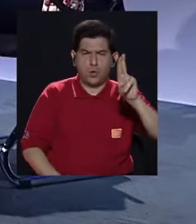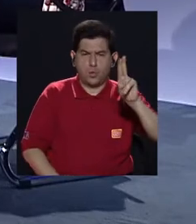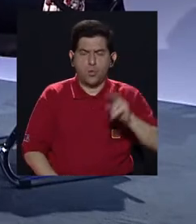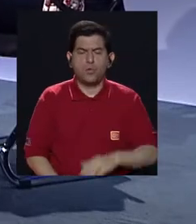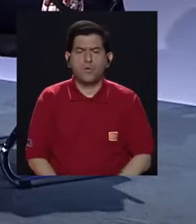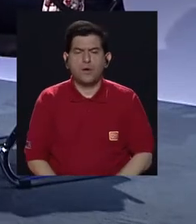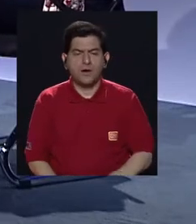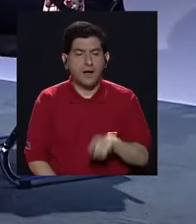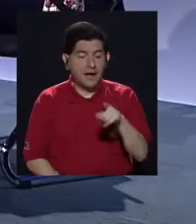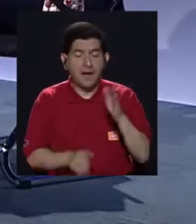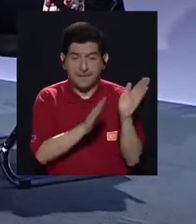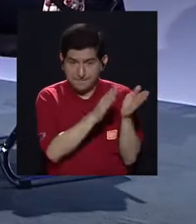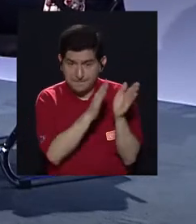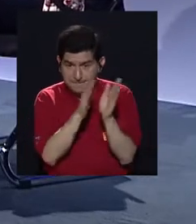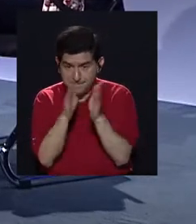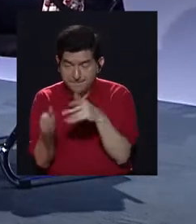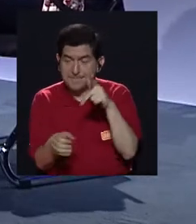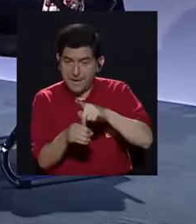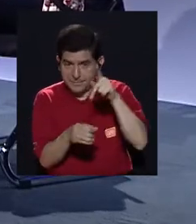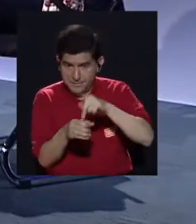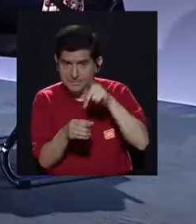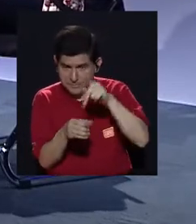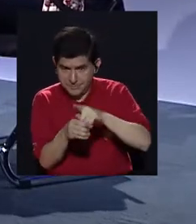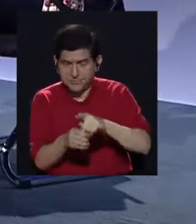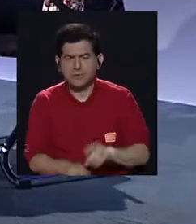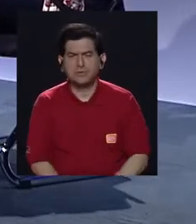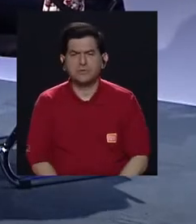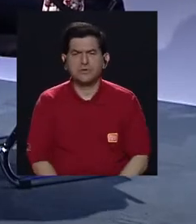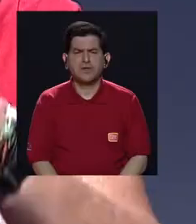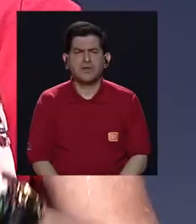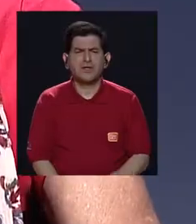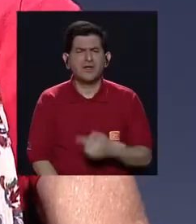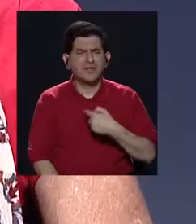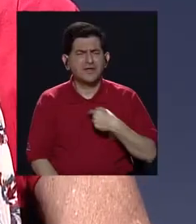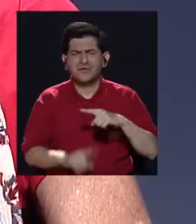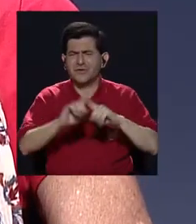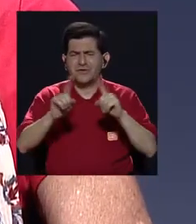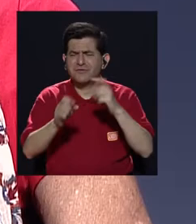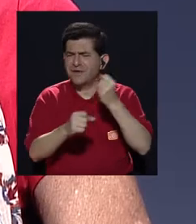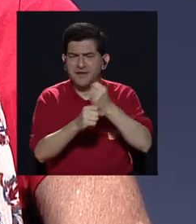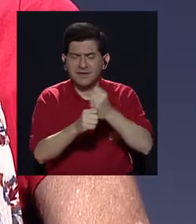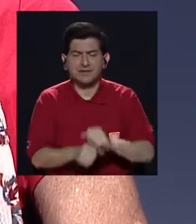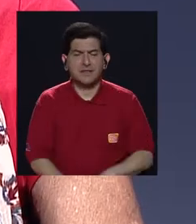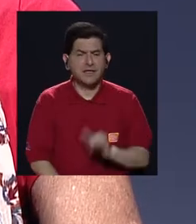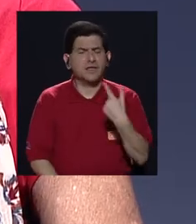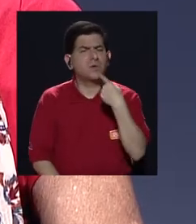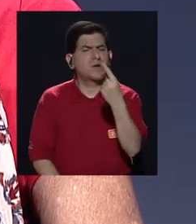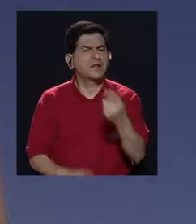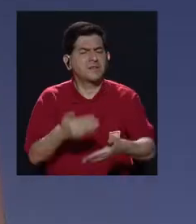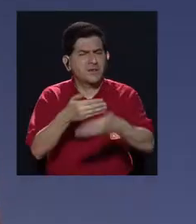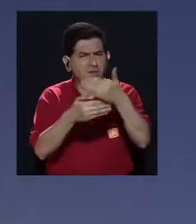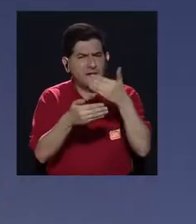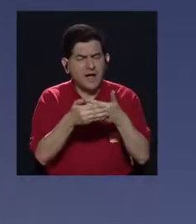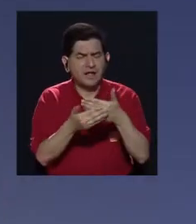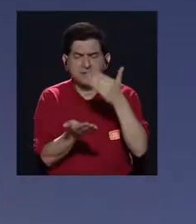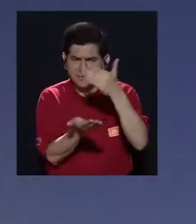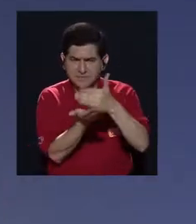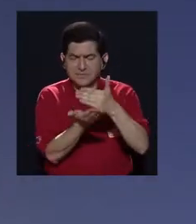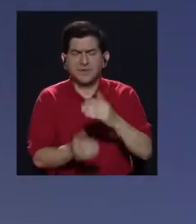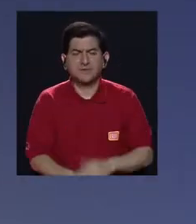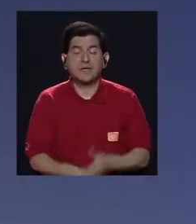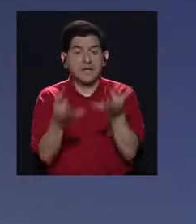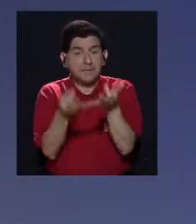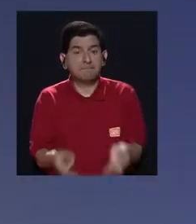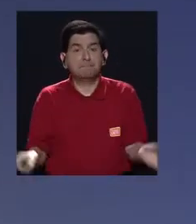unidas la planificación participativa y hecho muchísimas y también mencioné a usted en el receso